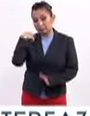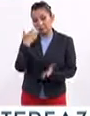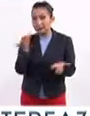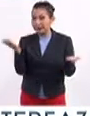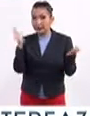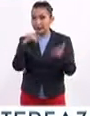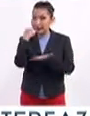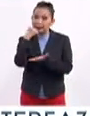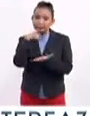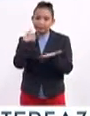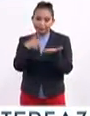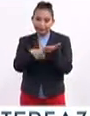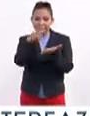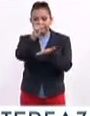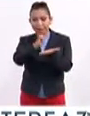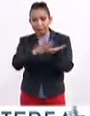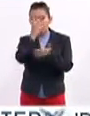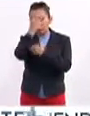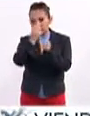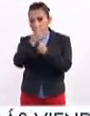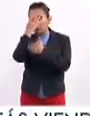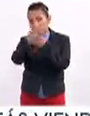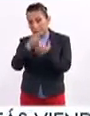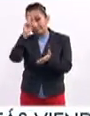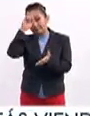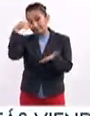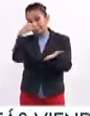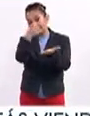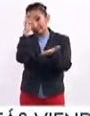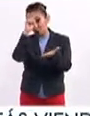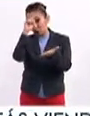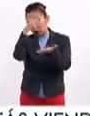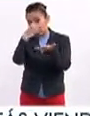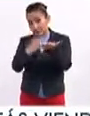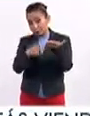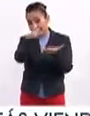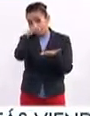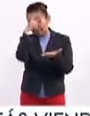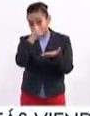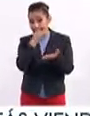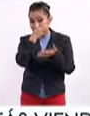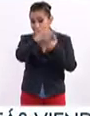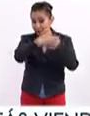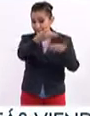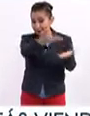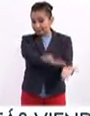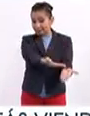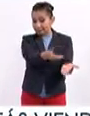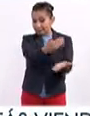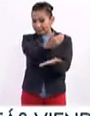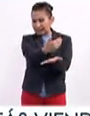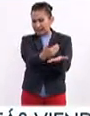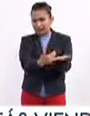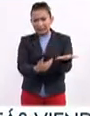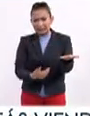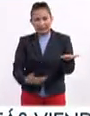que cada 4 años se ha dictado en contra de nuestro país. Son